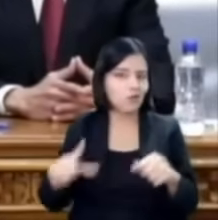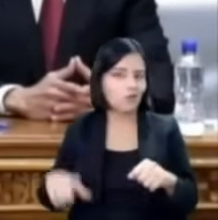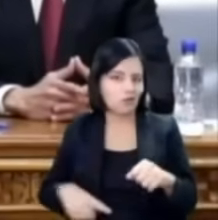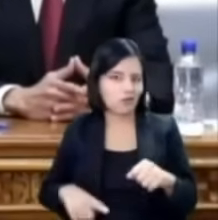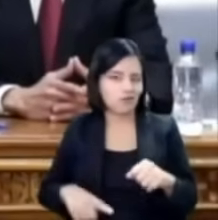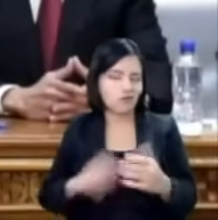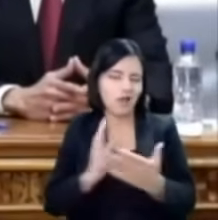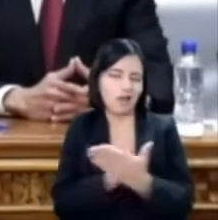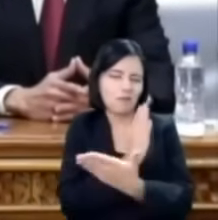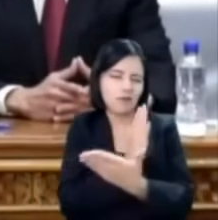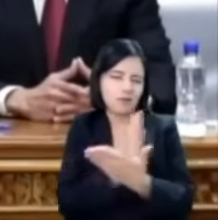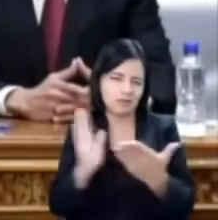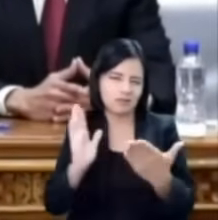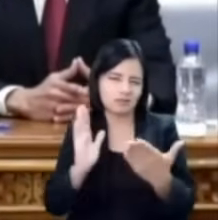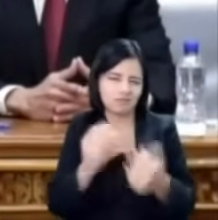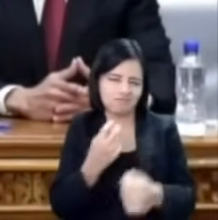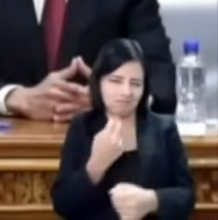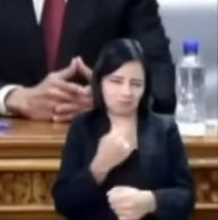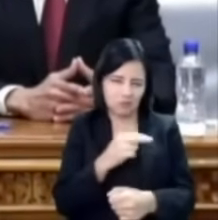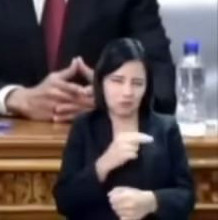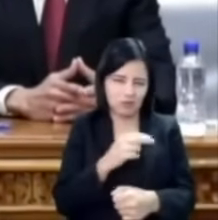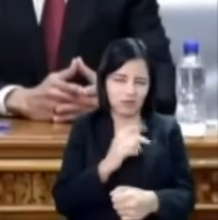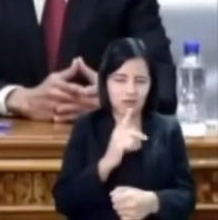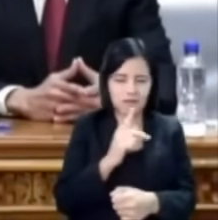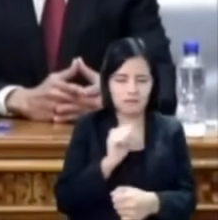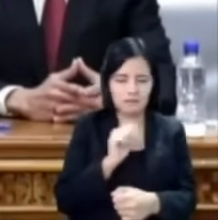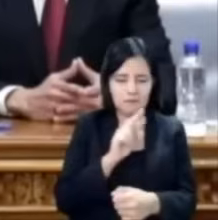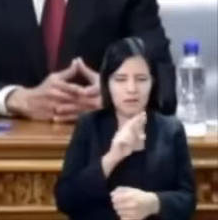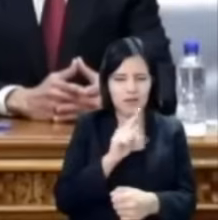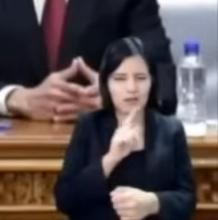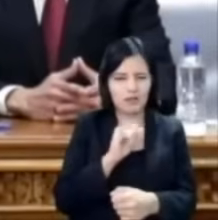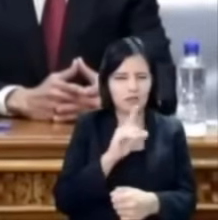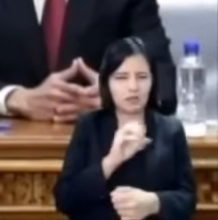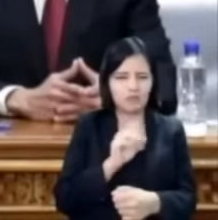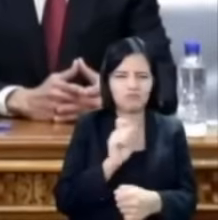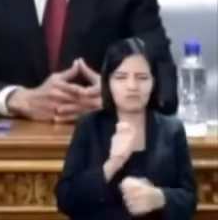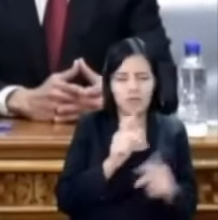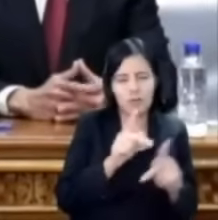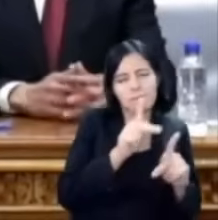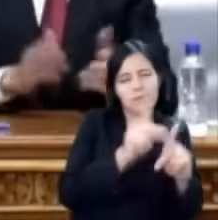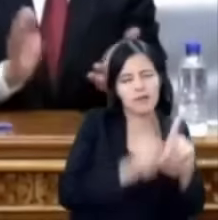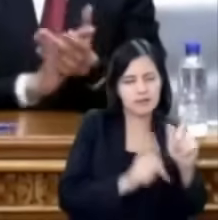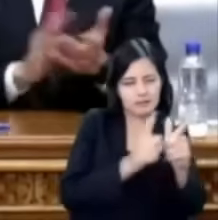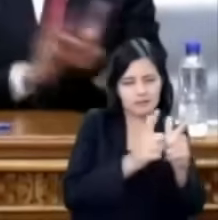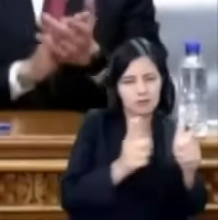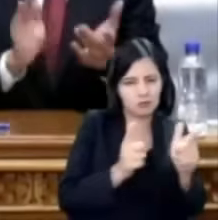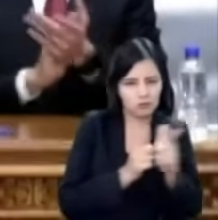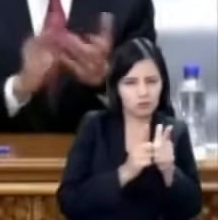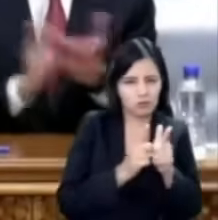nombre lo indica. Partido es una parte, gobierno es todo el pueblo.